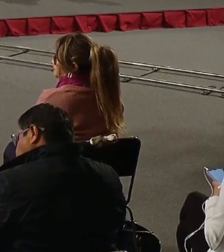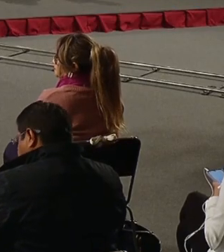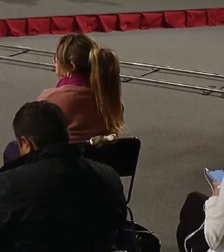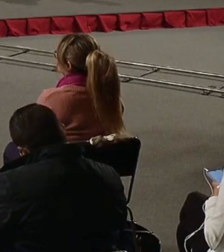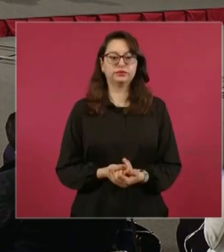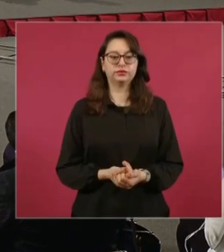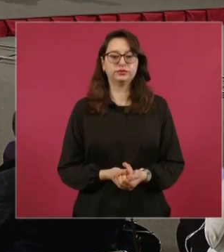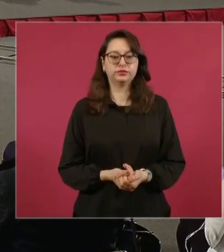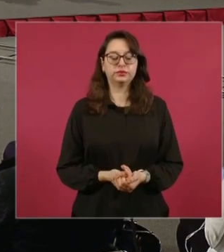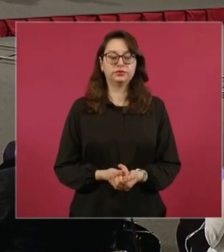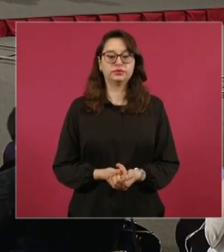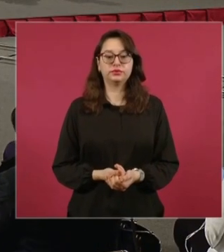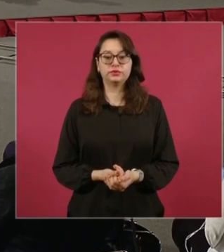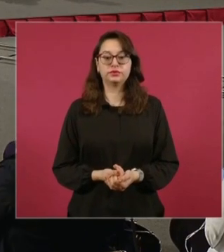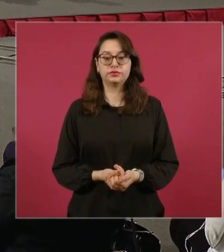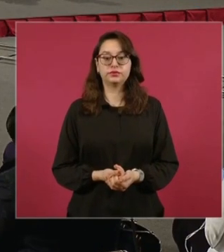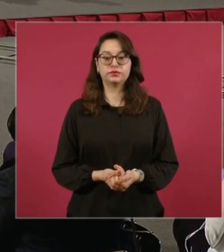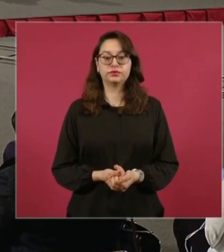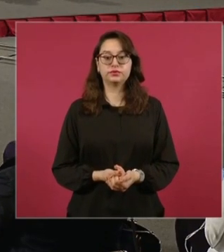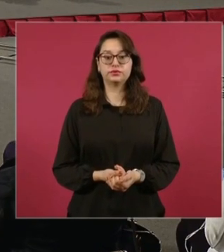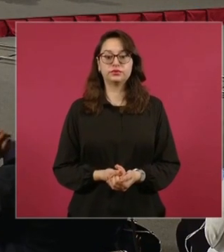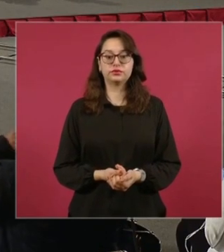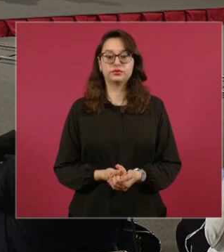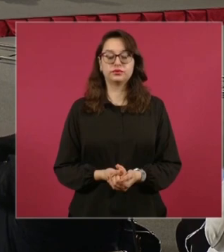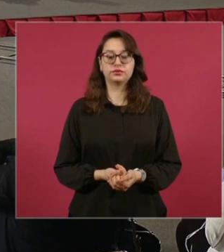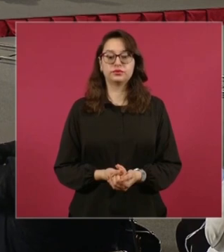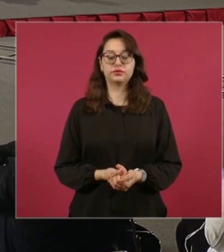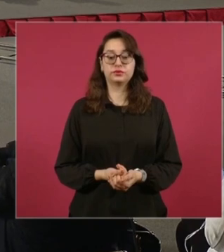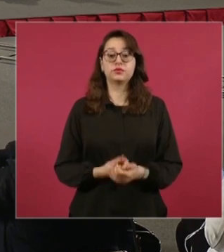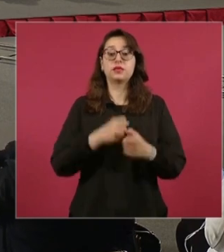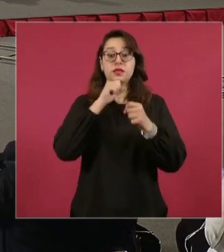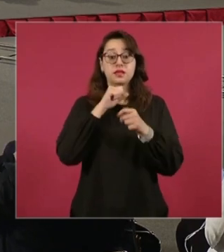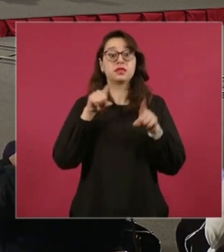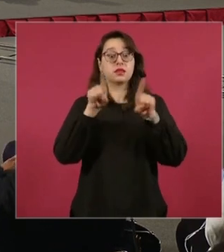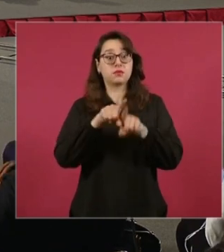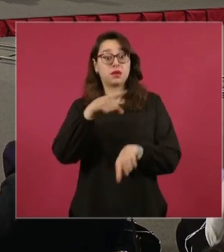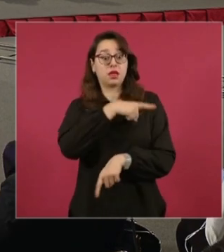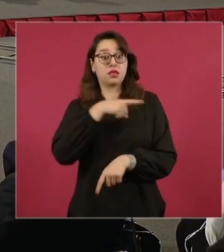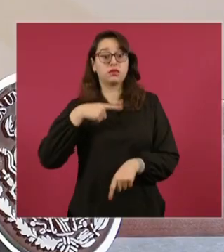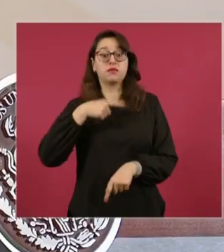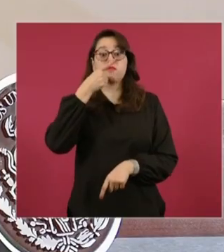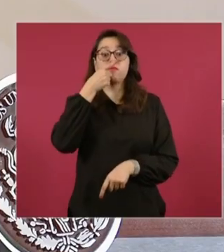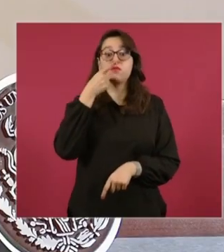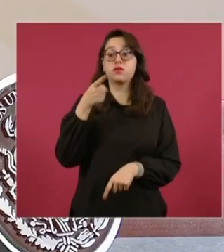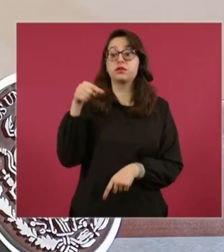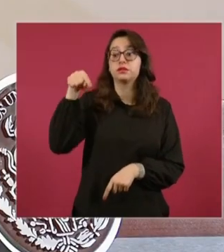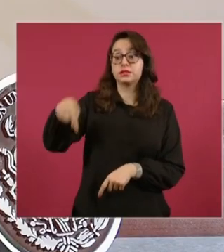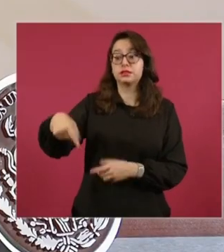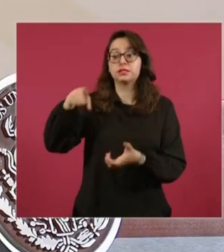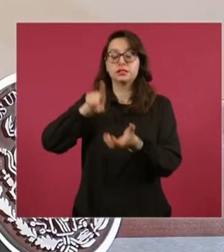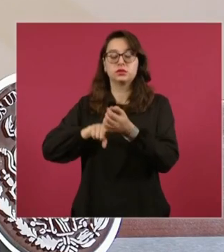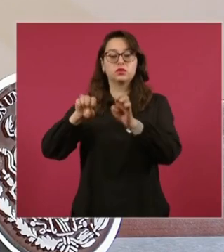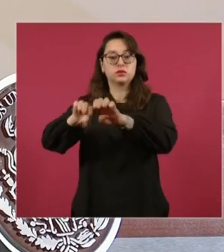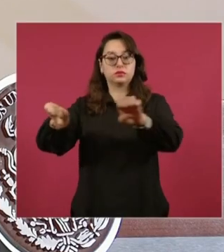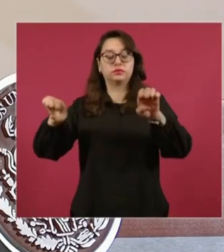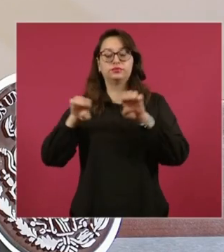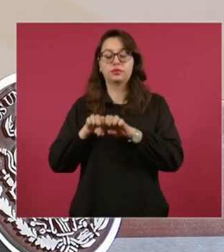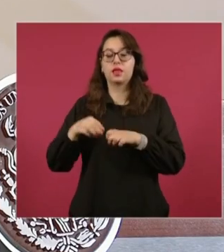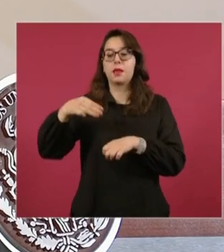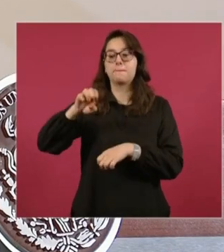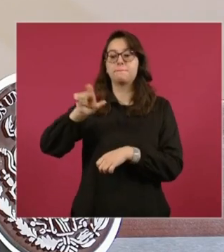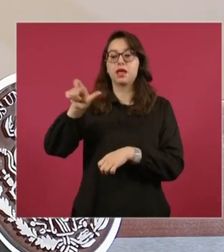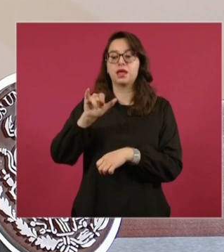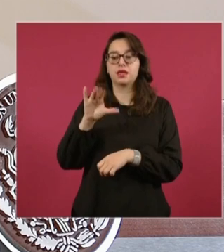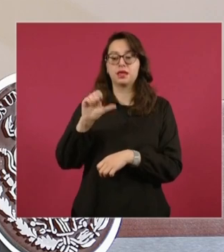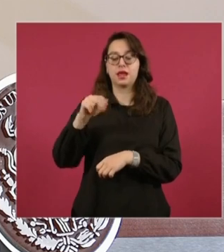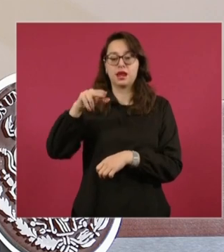elemento. Además, la capacitación del personal técnico aeronáutico de Mexicana se realiza en